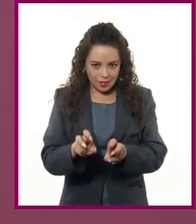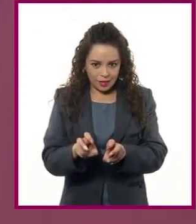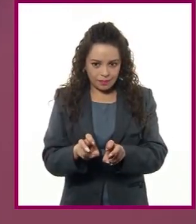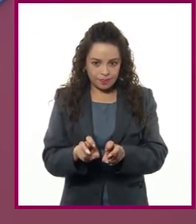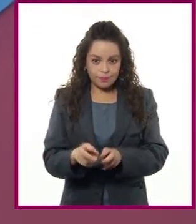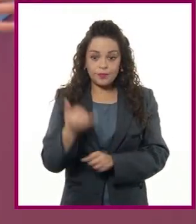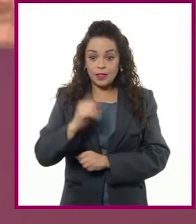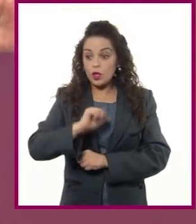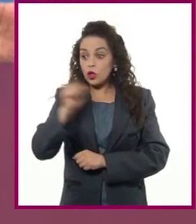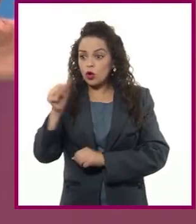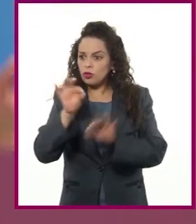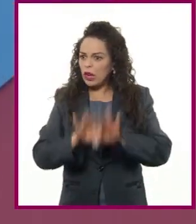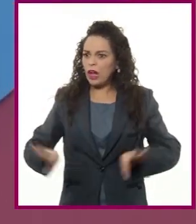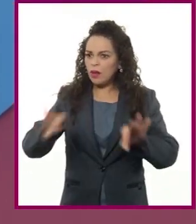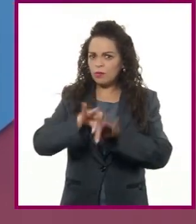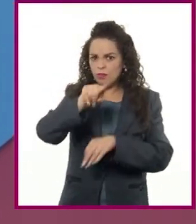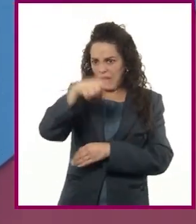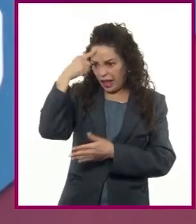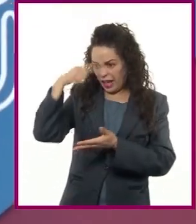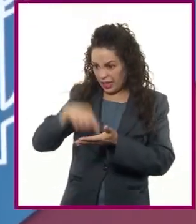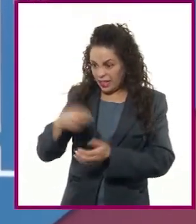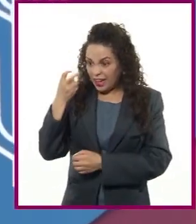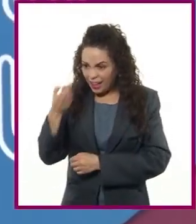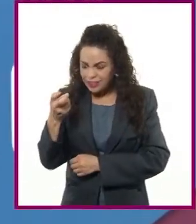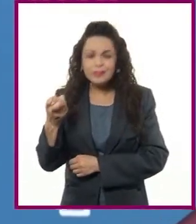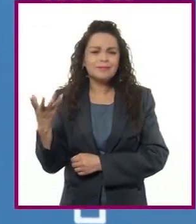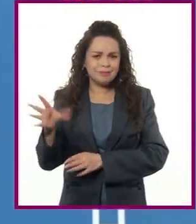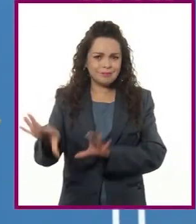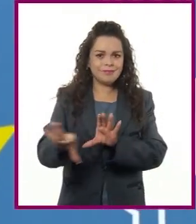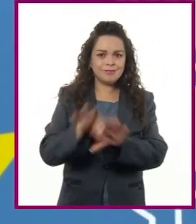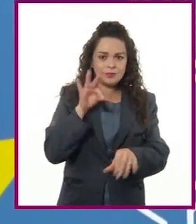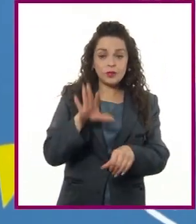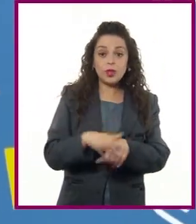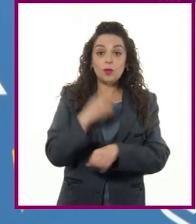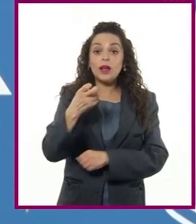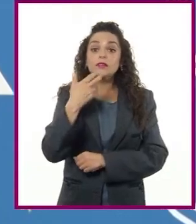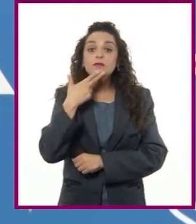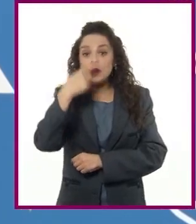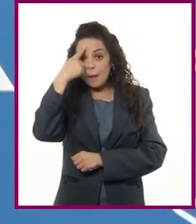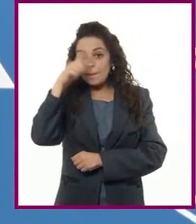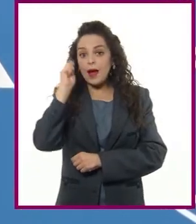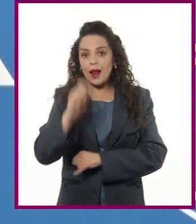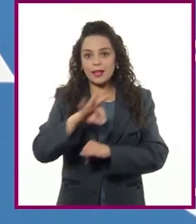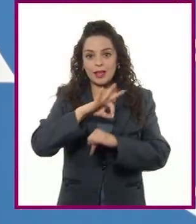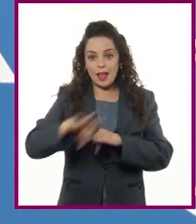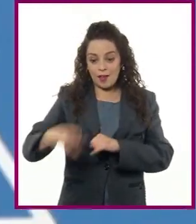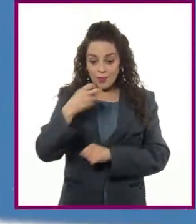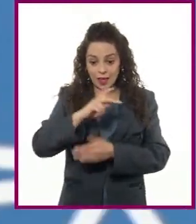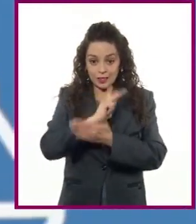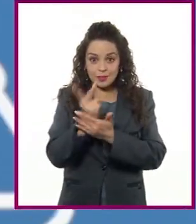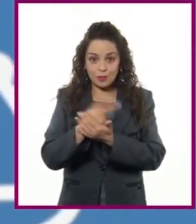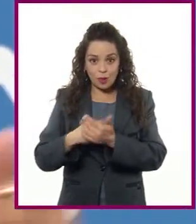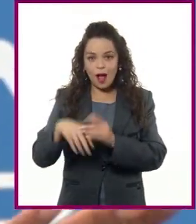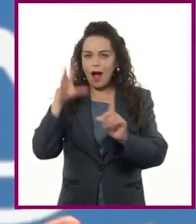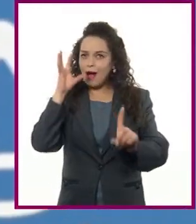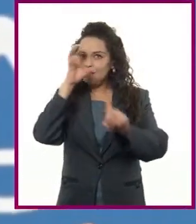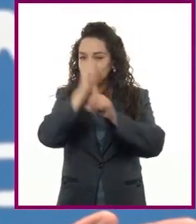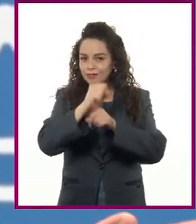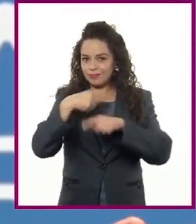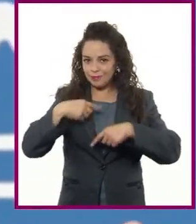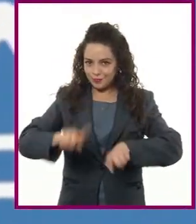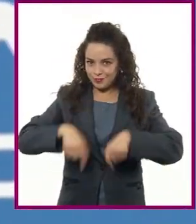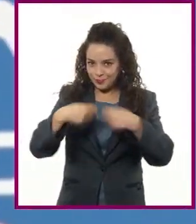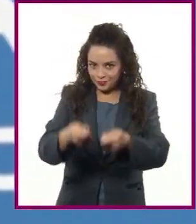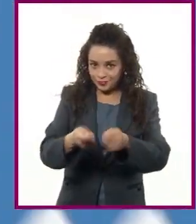consideren relevante, ya que nos servirá de insumo para la elaboración del reto al final de la sesión. ¿Listas y